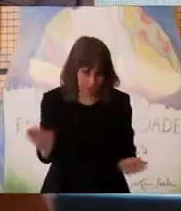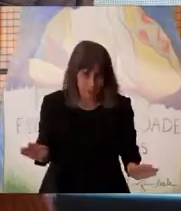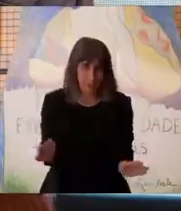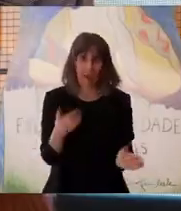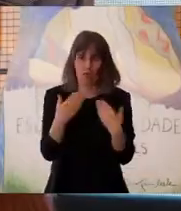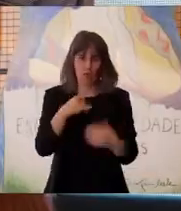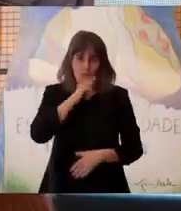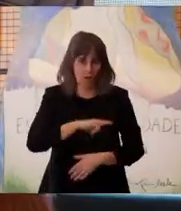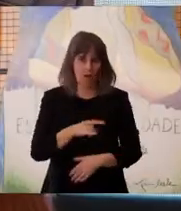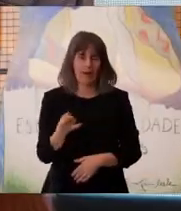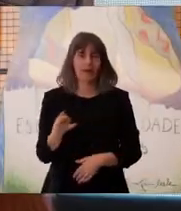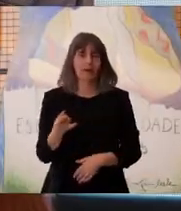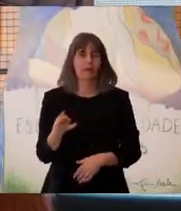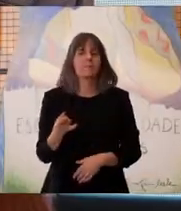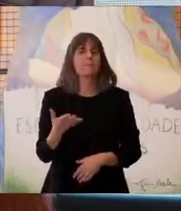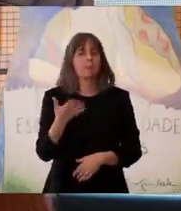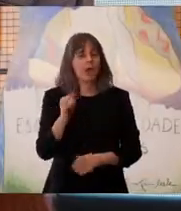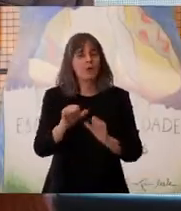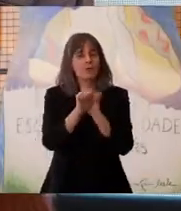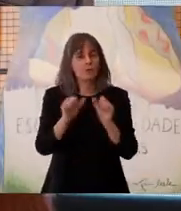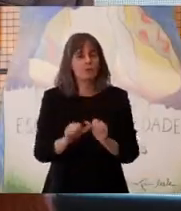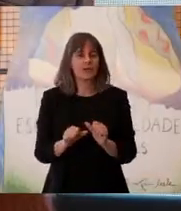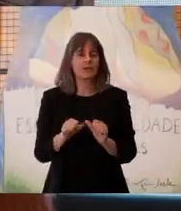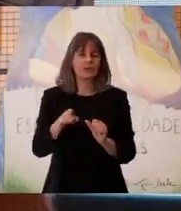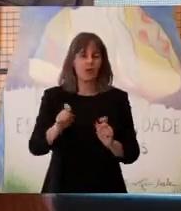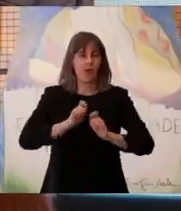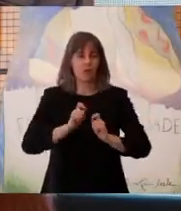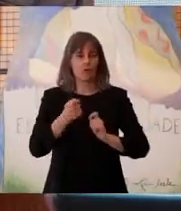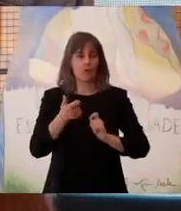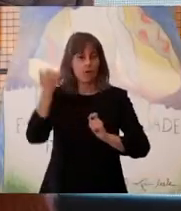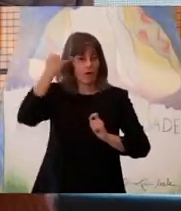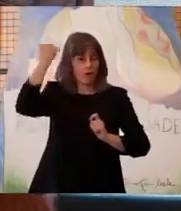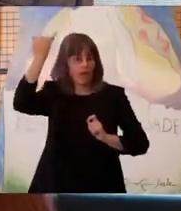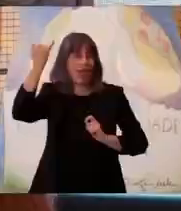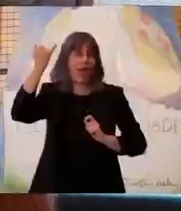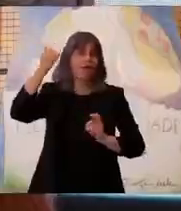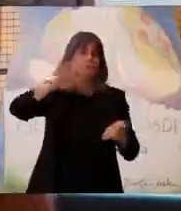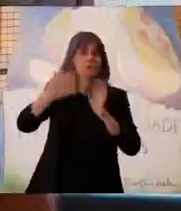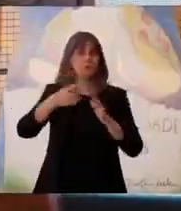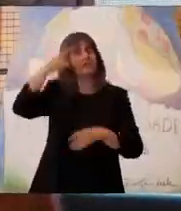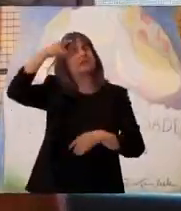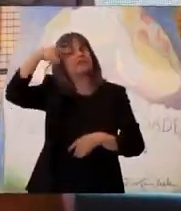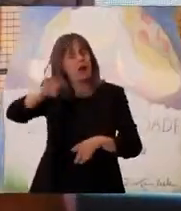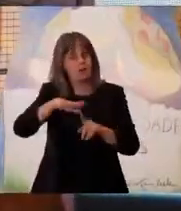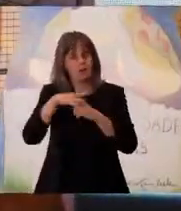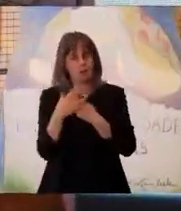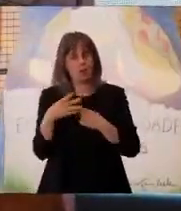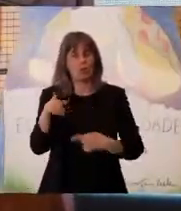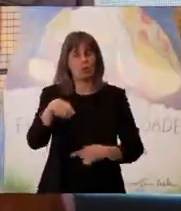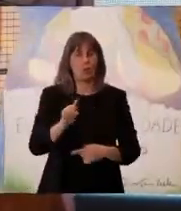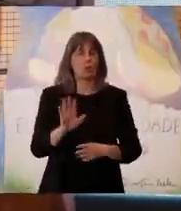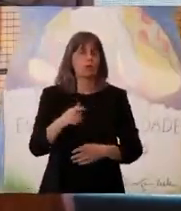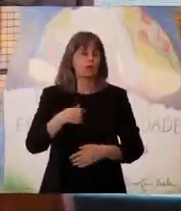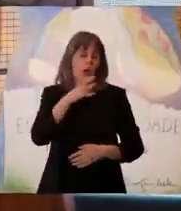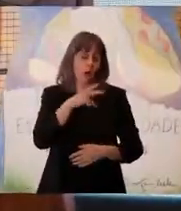trataban muy mal y había formas de bueno eso da un poco una idea para relativizar no pasado el tiempo como Pero bueno yo